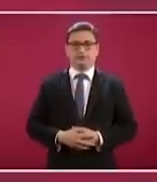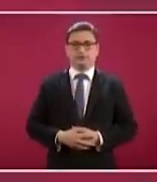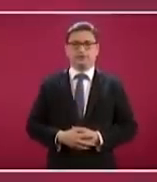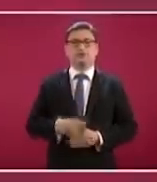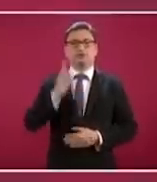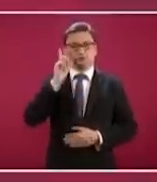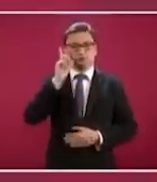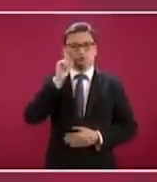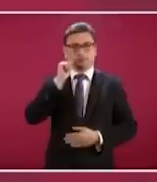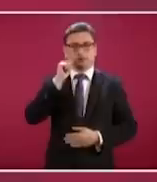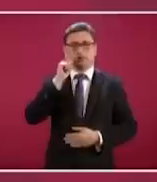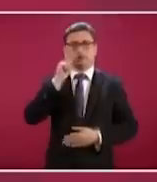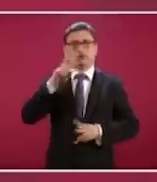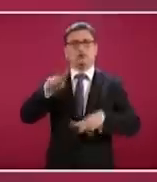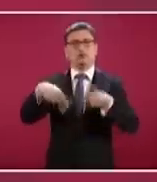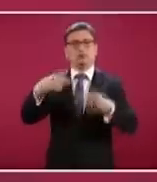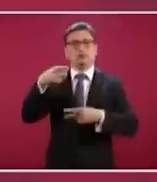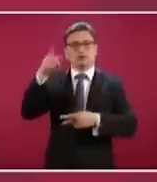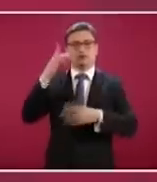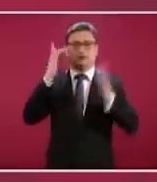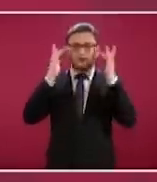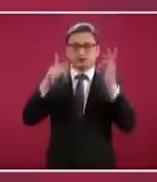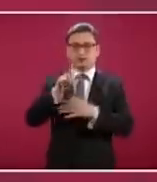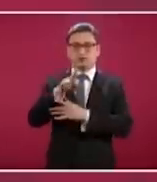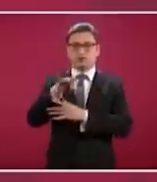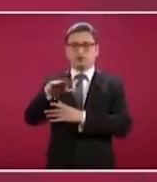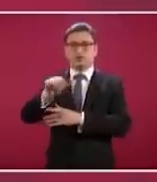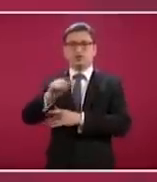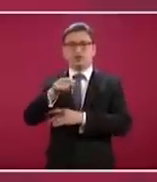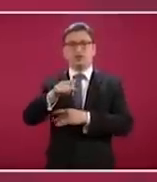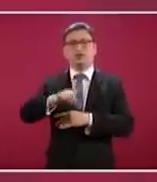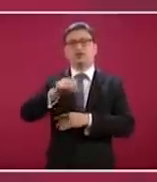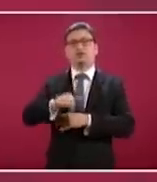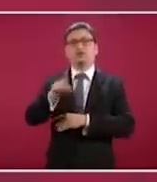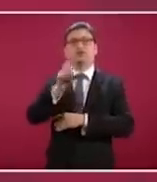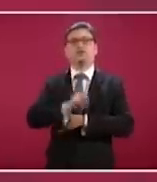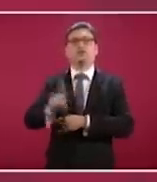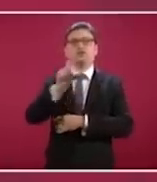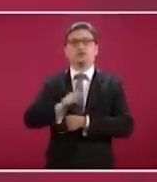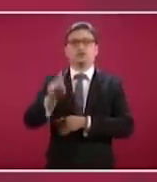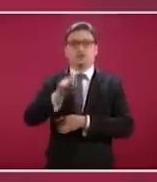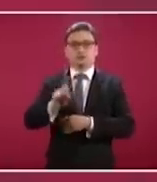Y mañana vamos a ir a Santa Lucía y el domingo